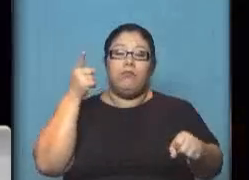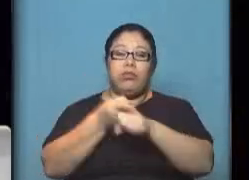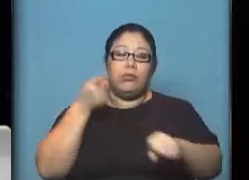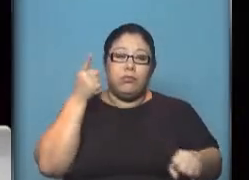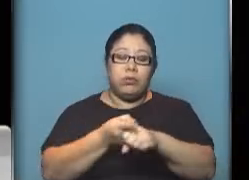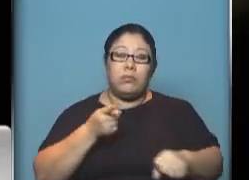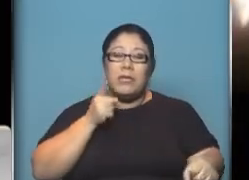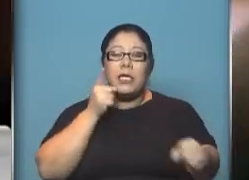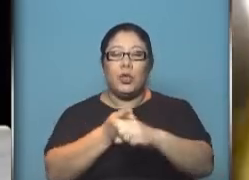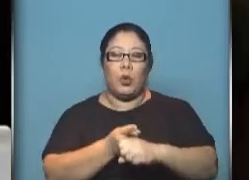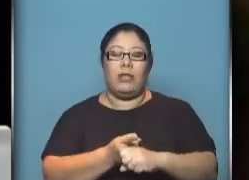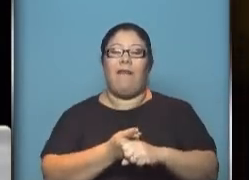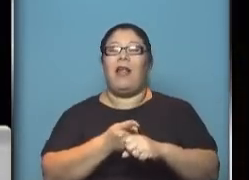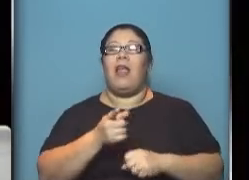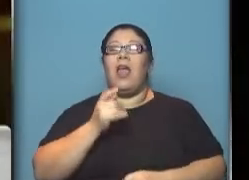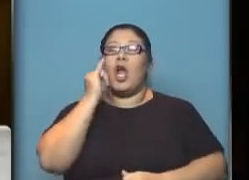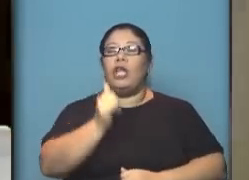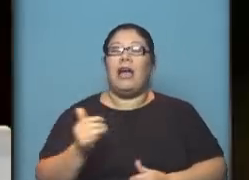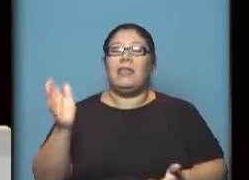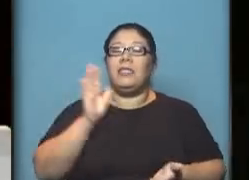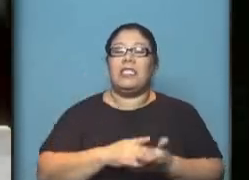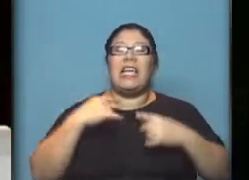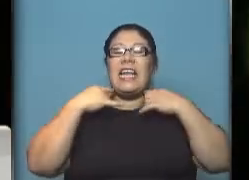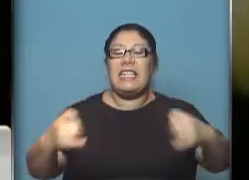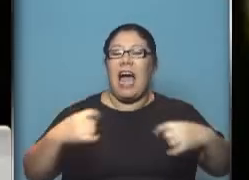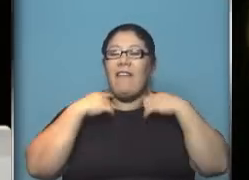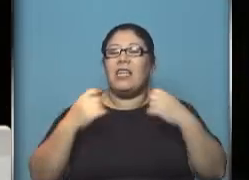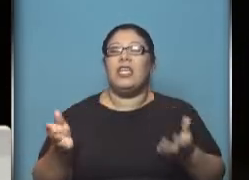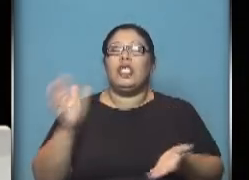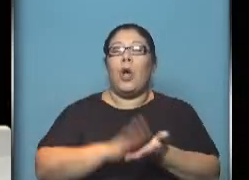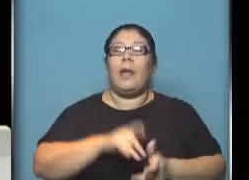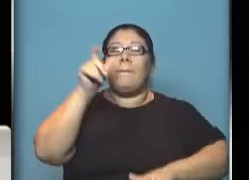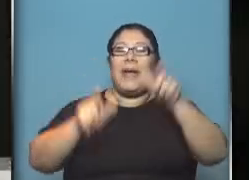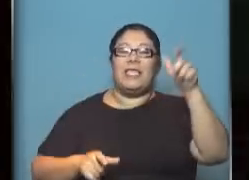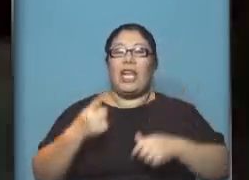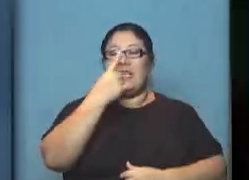cifra, 130.000 inundados en el año 2003 en la provincia de Santa Fe. Pero si lo mandó él en Cana.